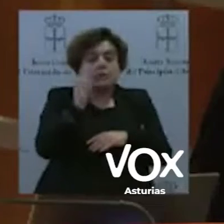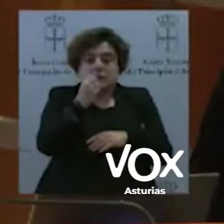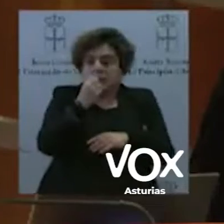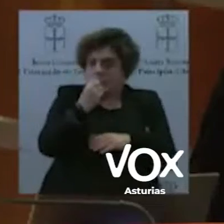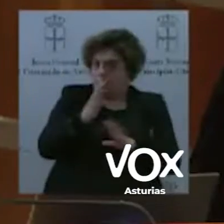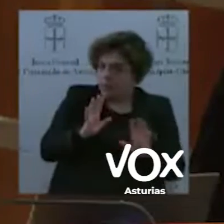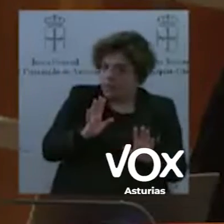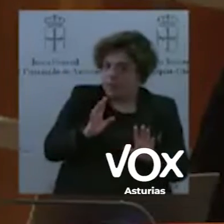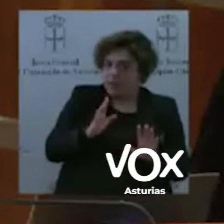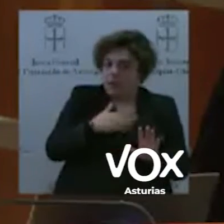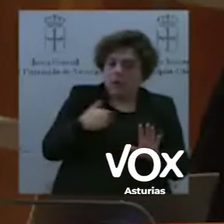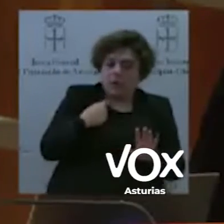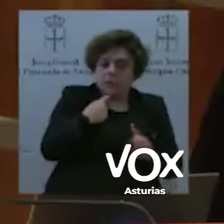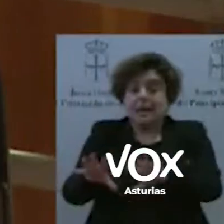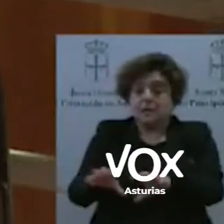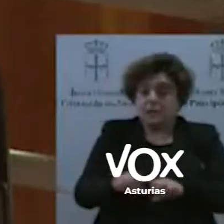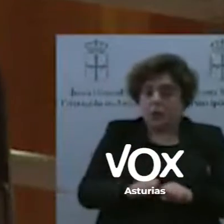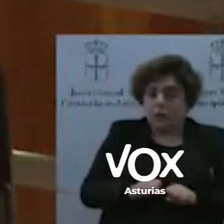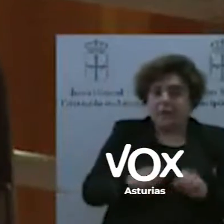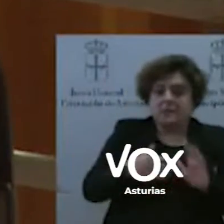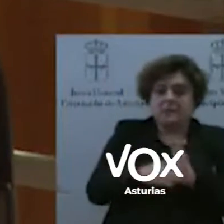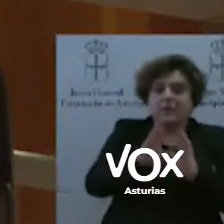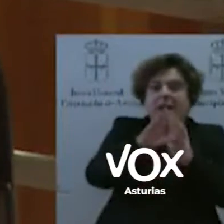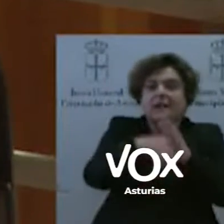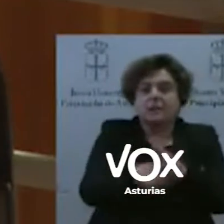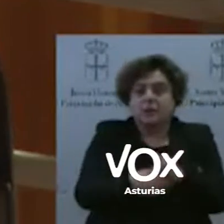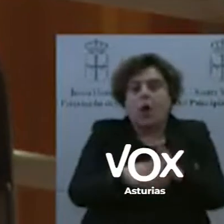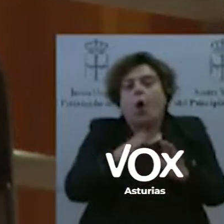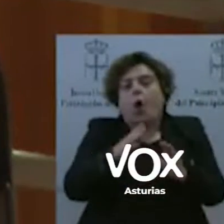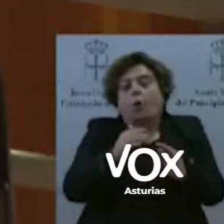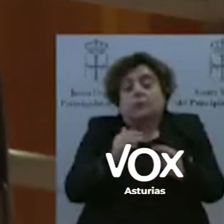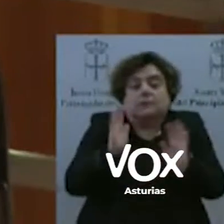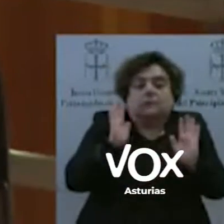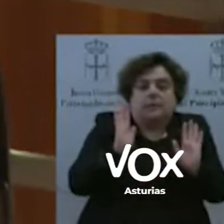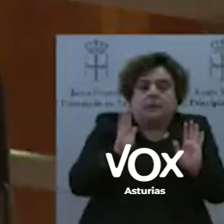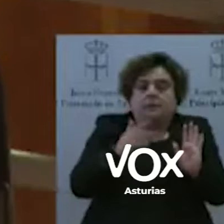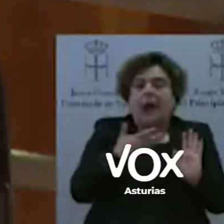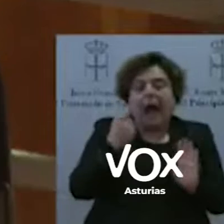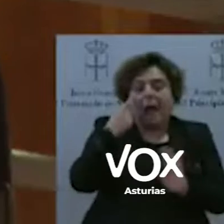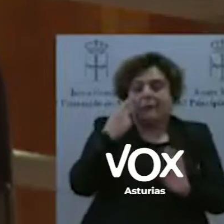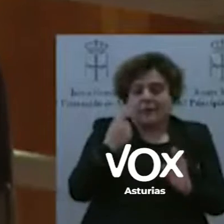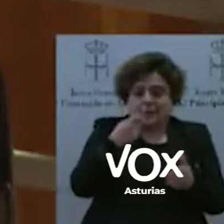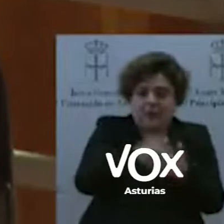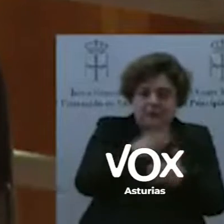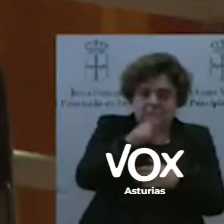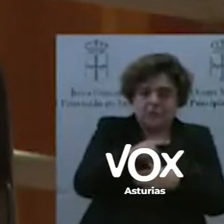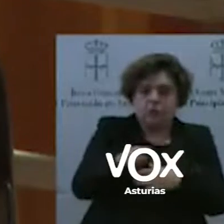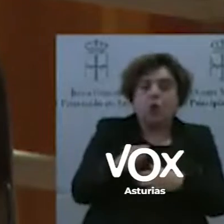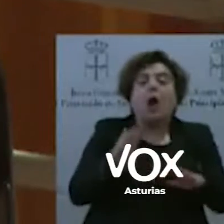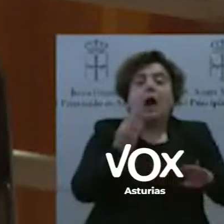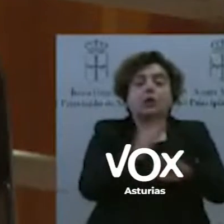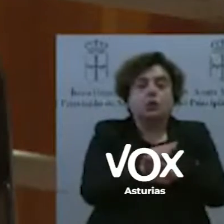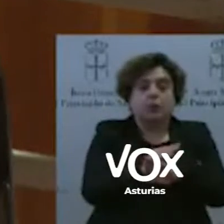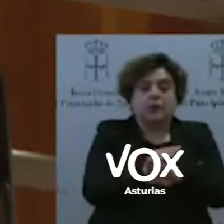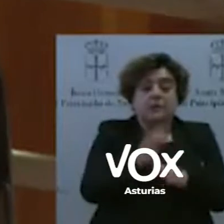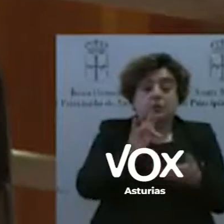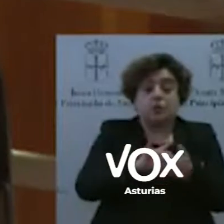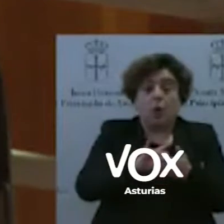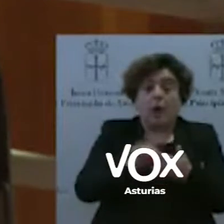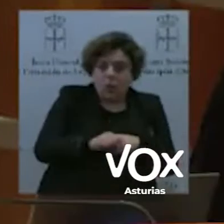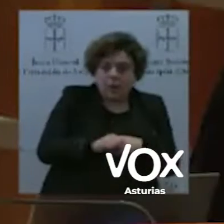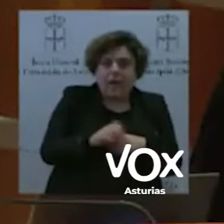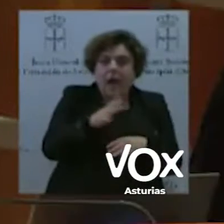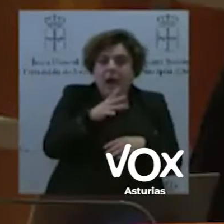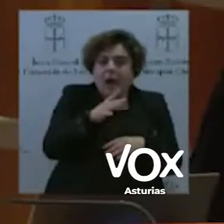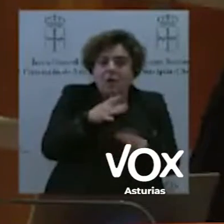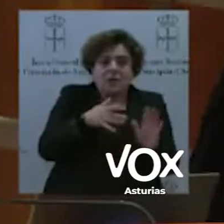Las familias de acogida están sufriendo retrasos en recibir las ayudas que le corresponden. Desde el mes de julio llevaban esperando y solo recibían